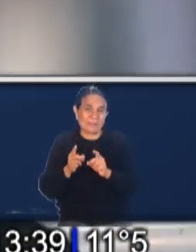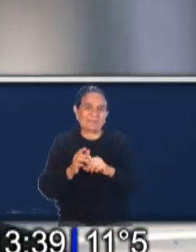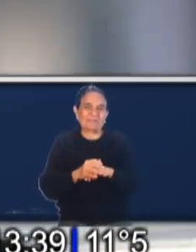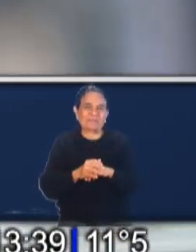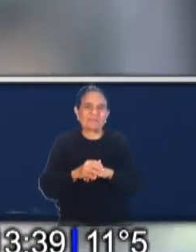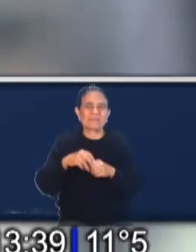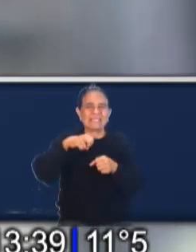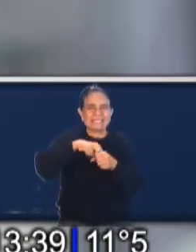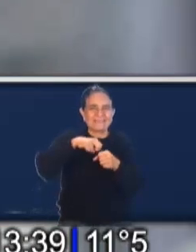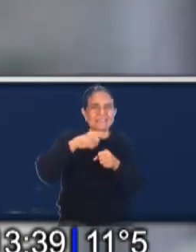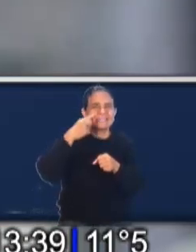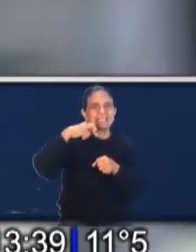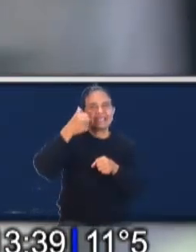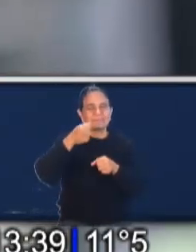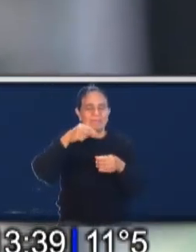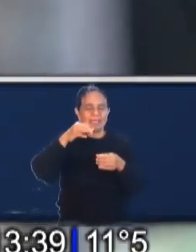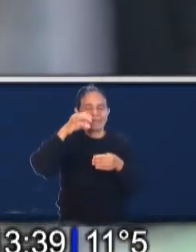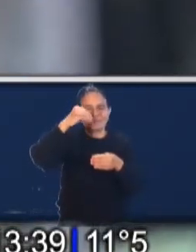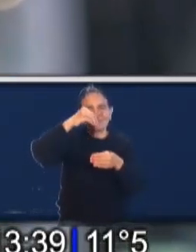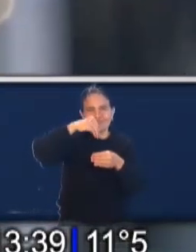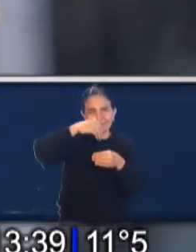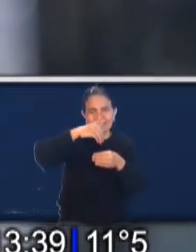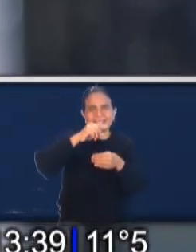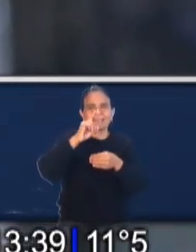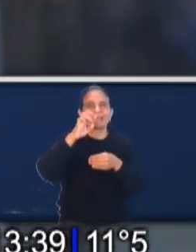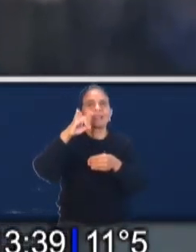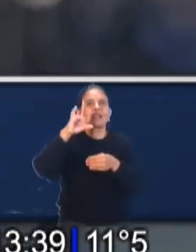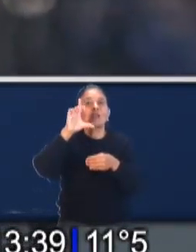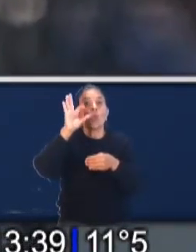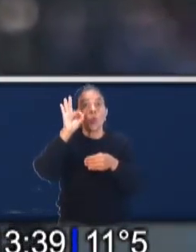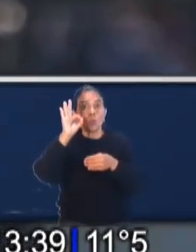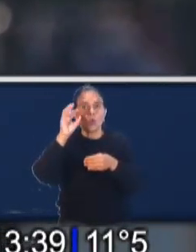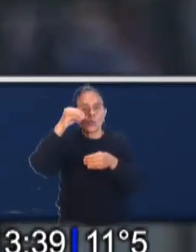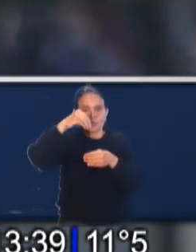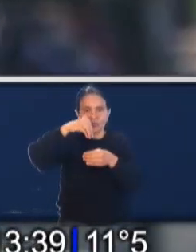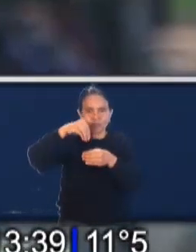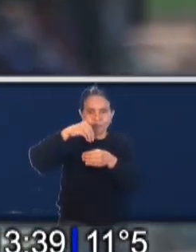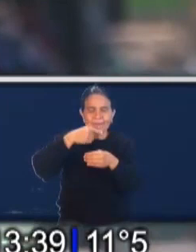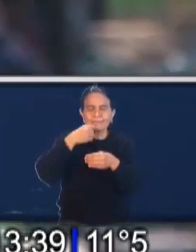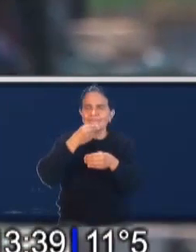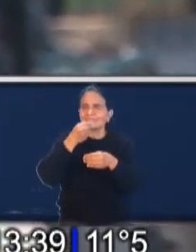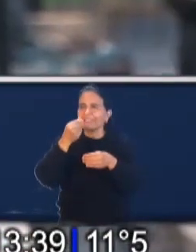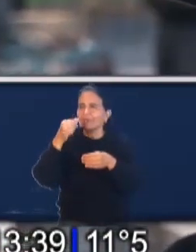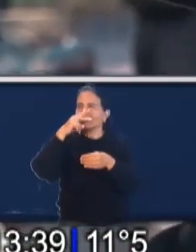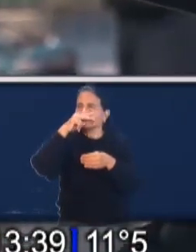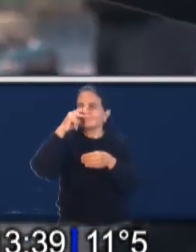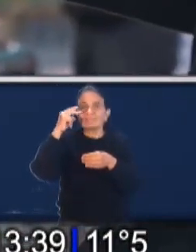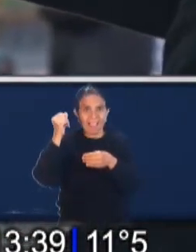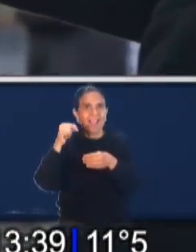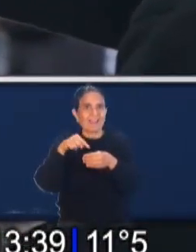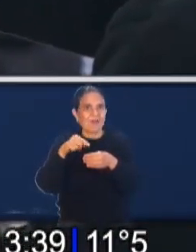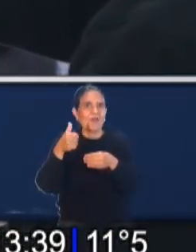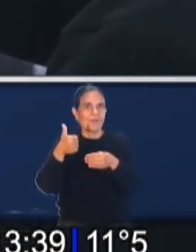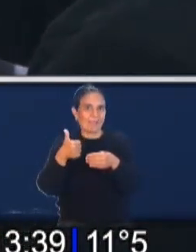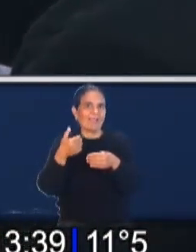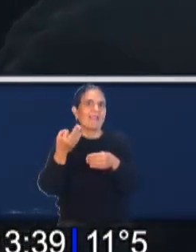es característica por tener mucho lúpulo, el lúpulo principalmente le da amargor, también le da sabor, le da aroma, así que se van